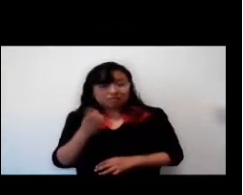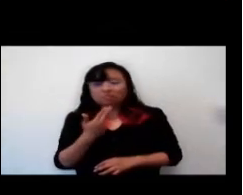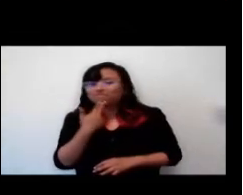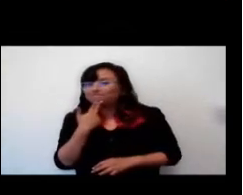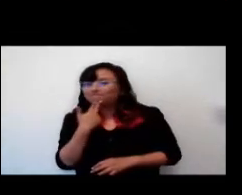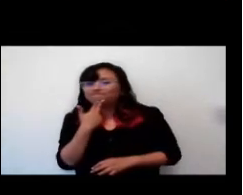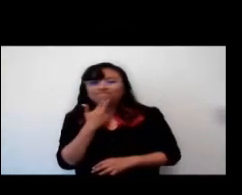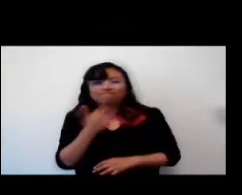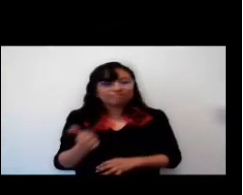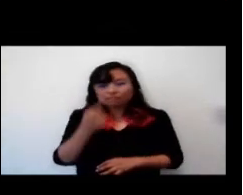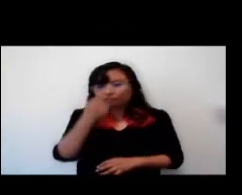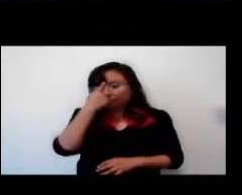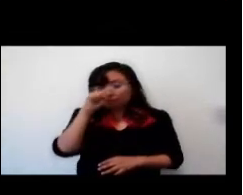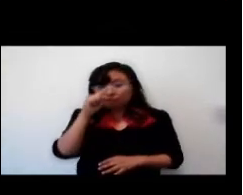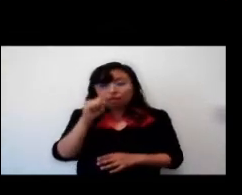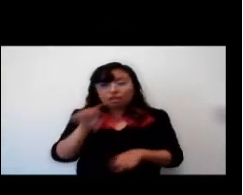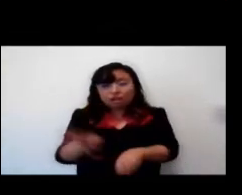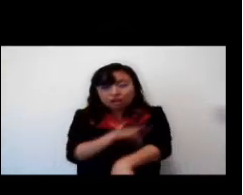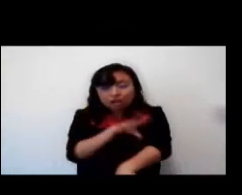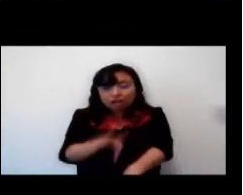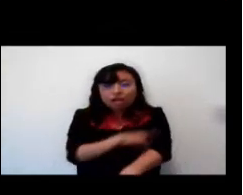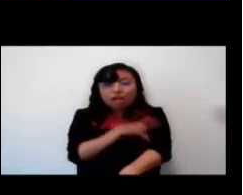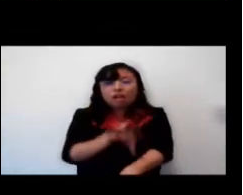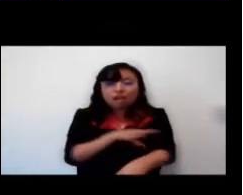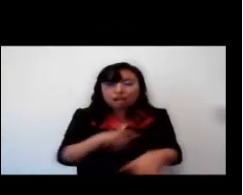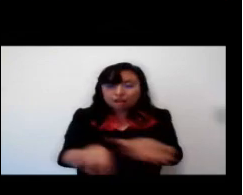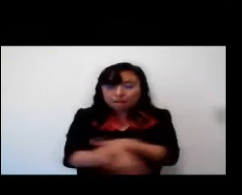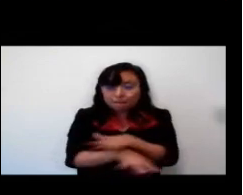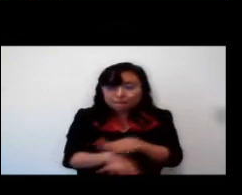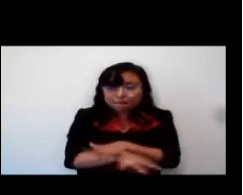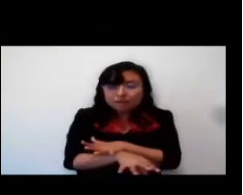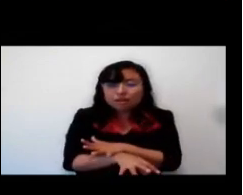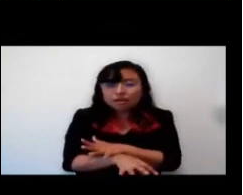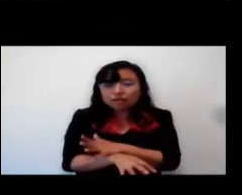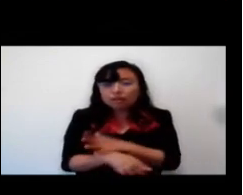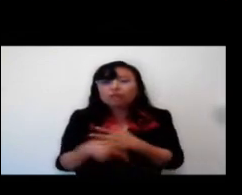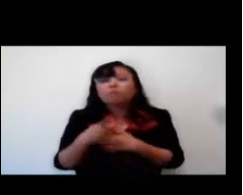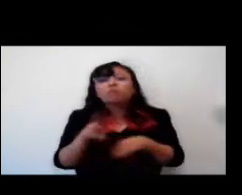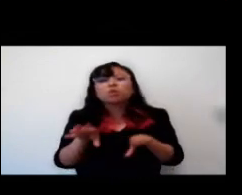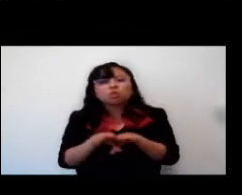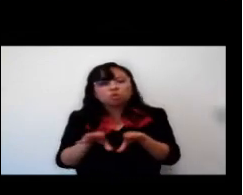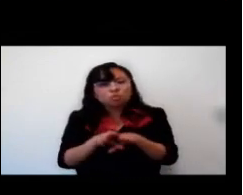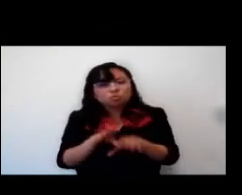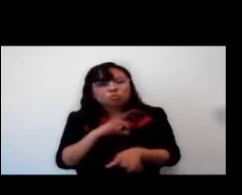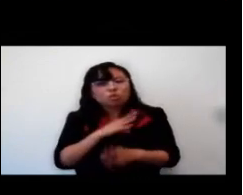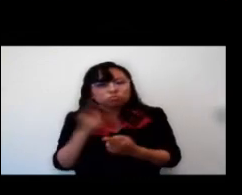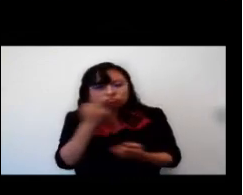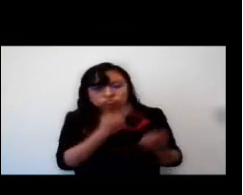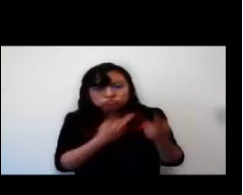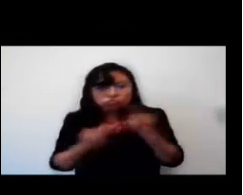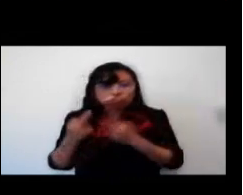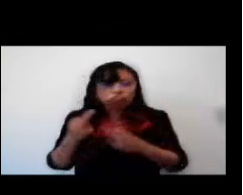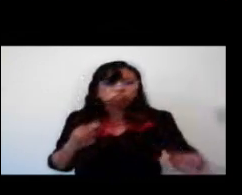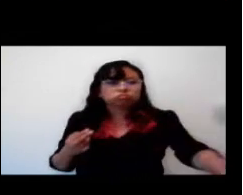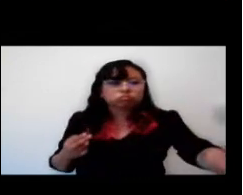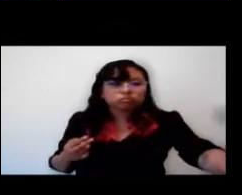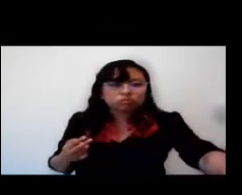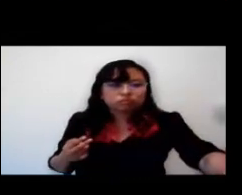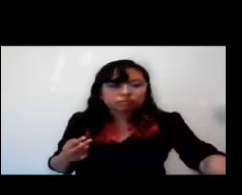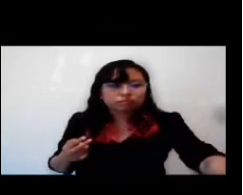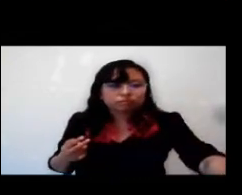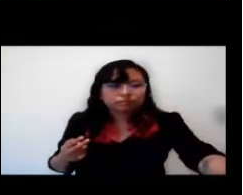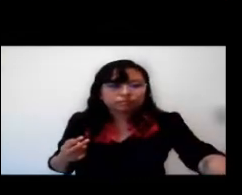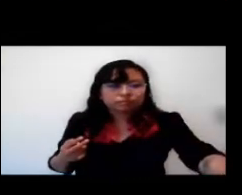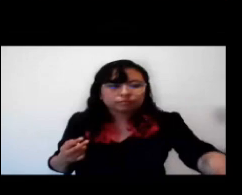cambiar a electricidad esta estimulación. ¿Cómo lo van a vivir las personas es van a